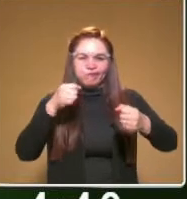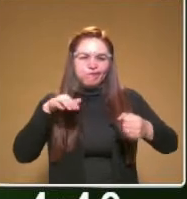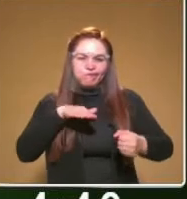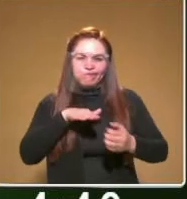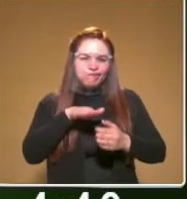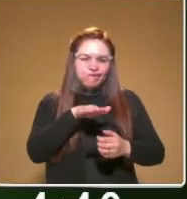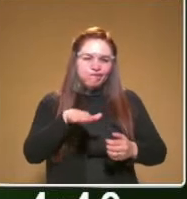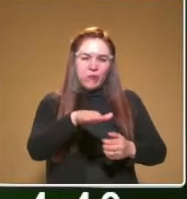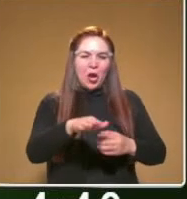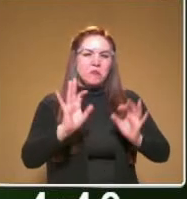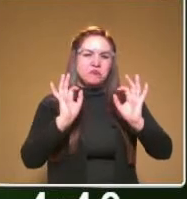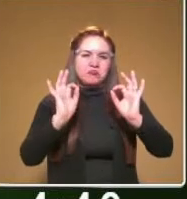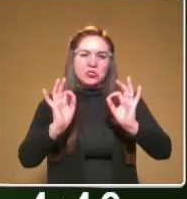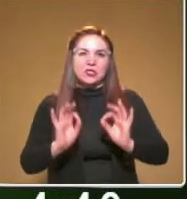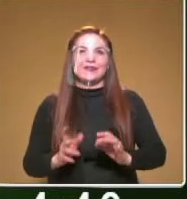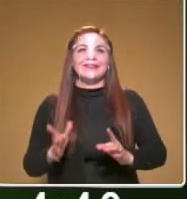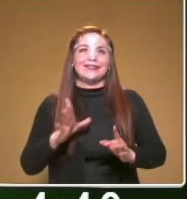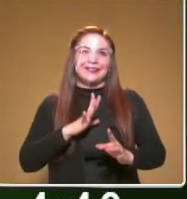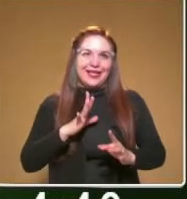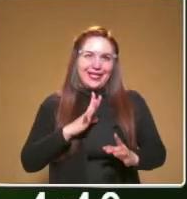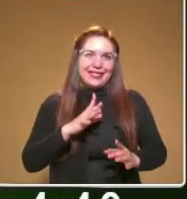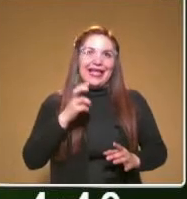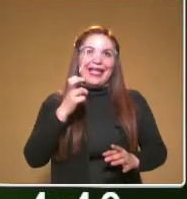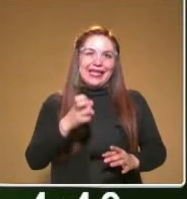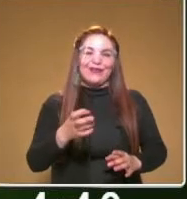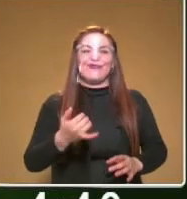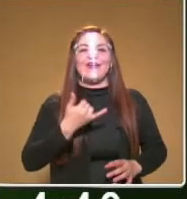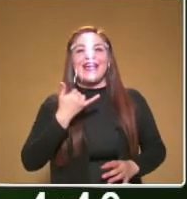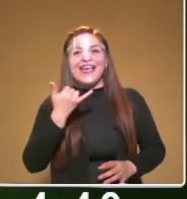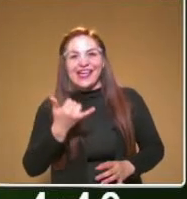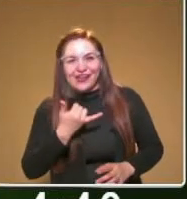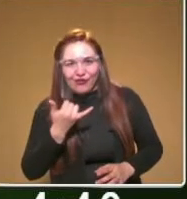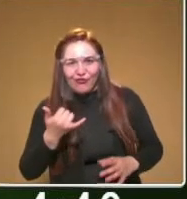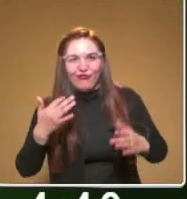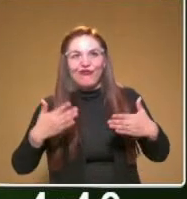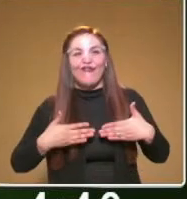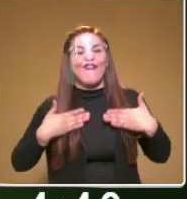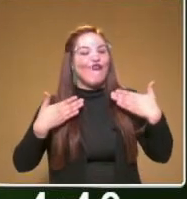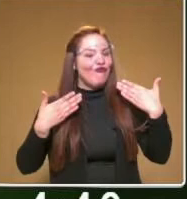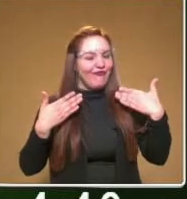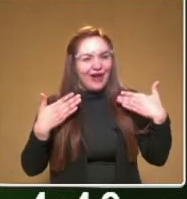caso, como lo menciona ahí en las características de la tragedia, para que vayan tomando nota, la número uno es